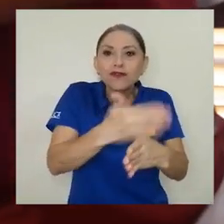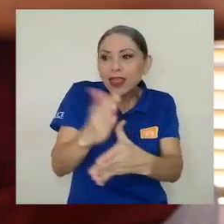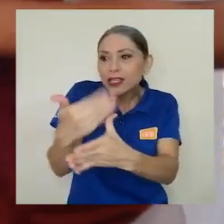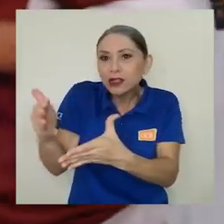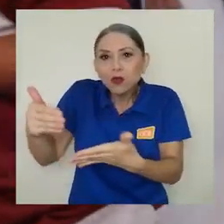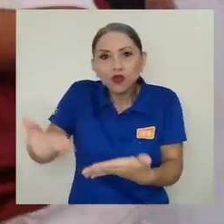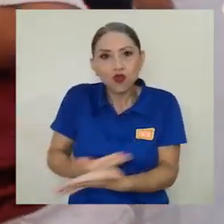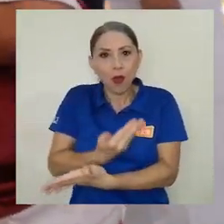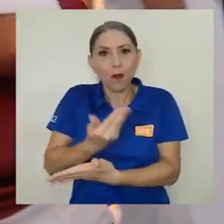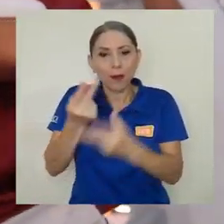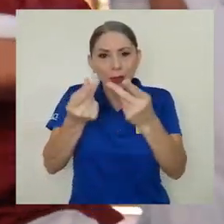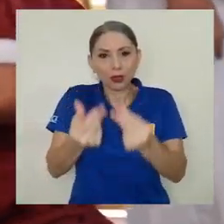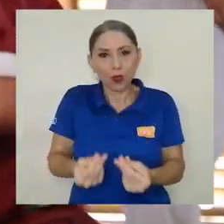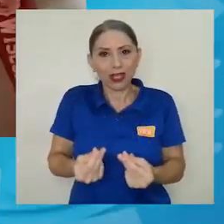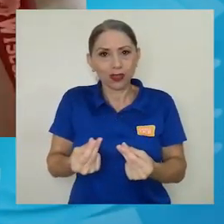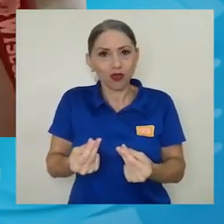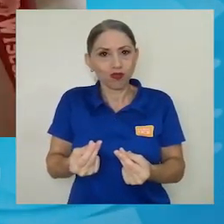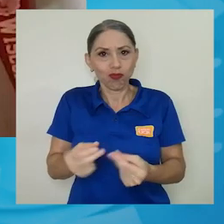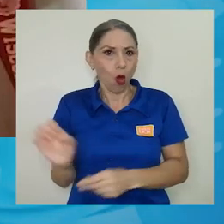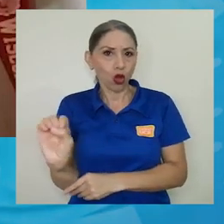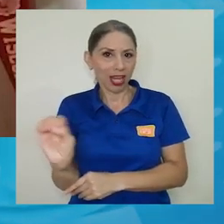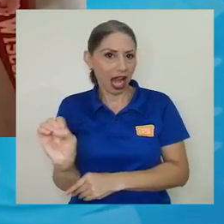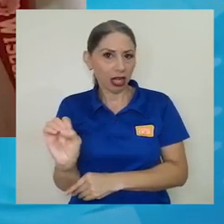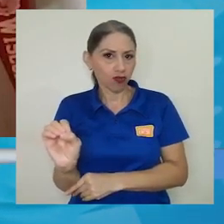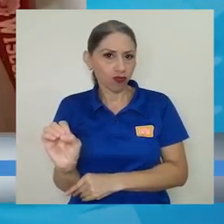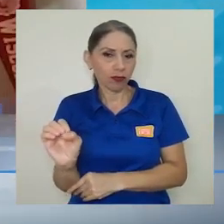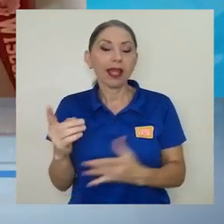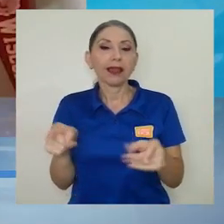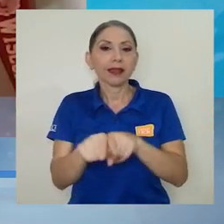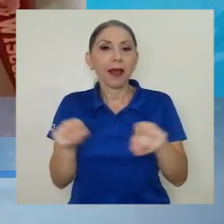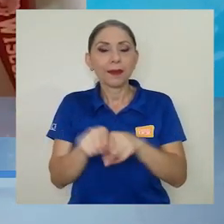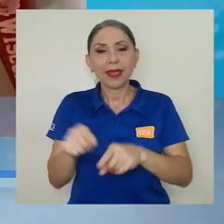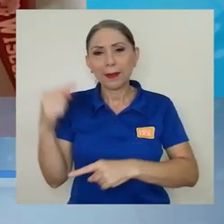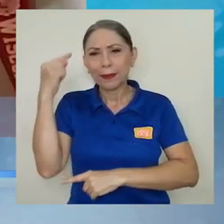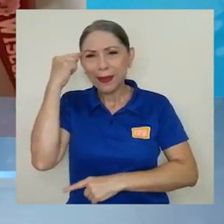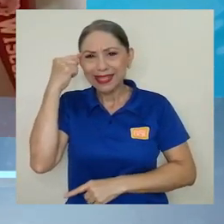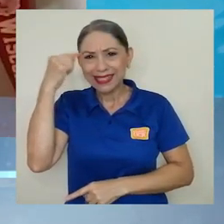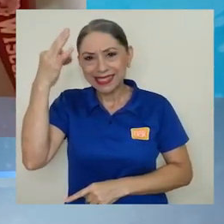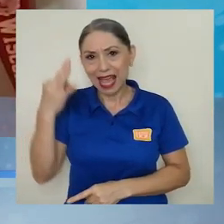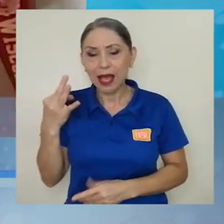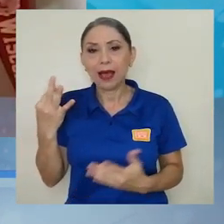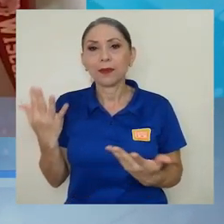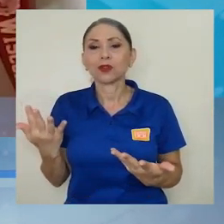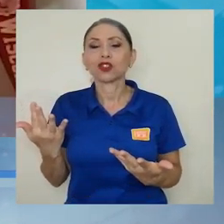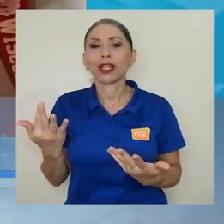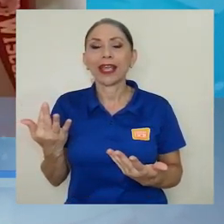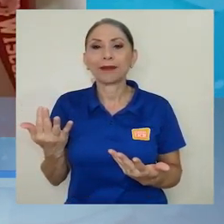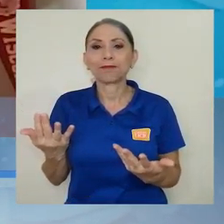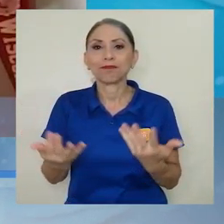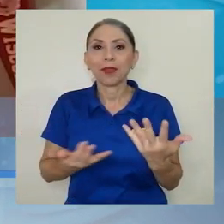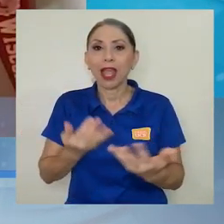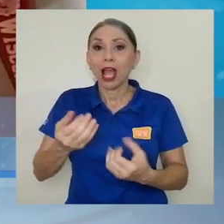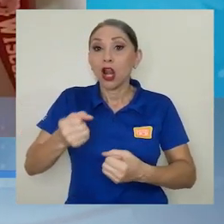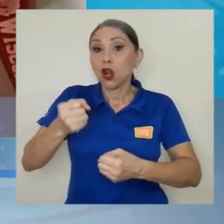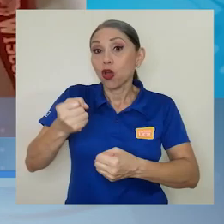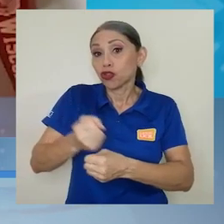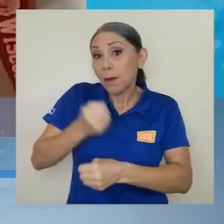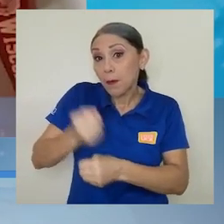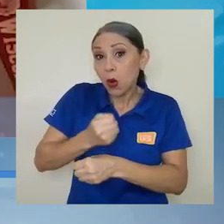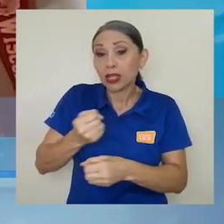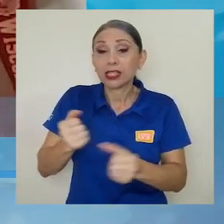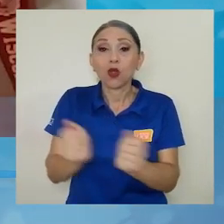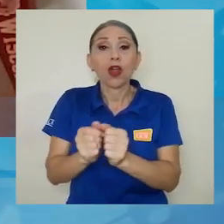presupuesto ordinario y también pensamos que los aportes del Fondo